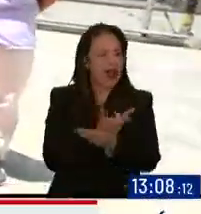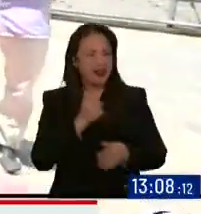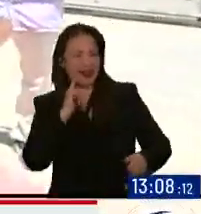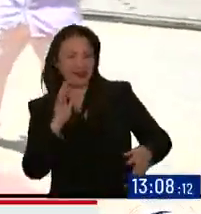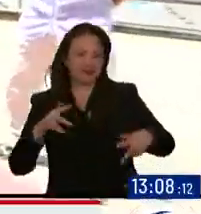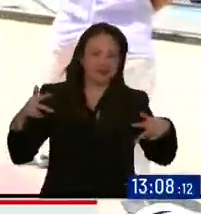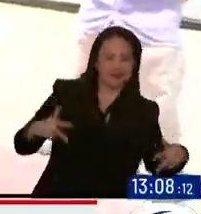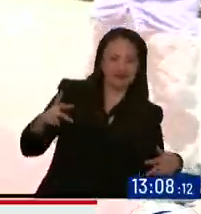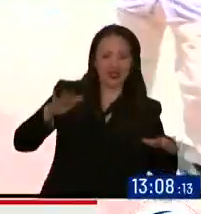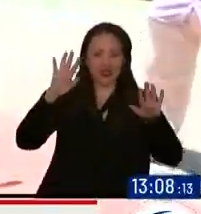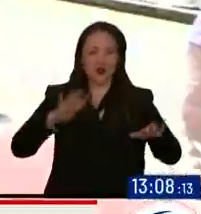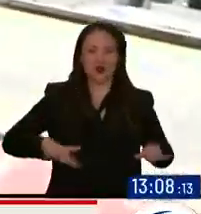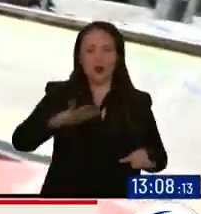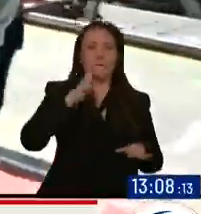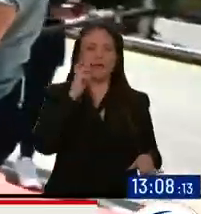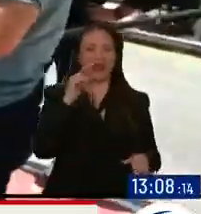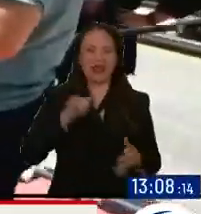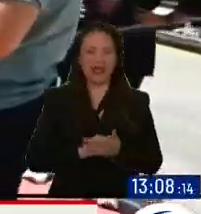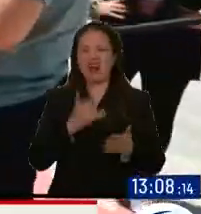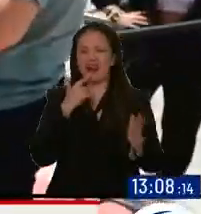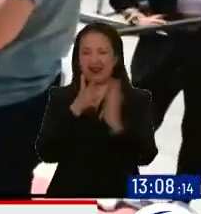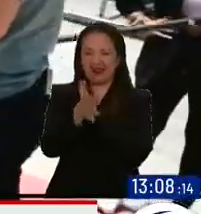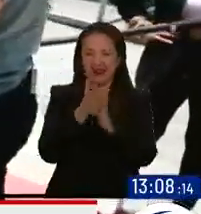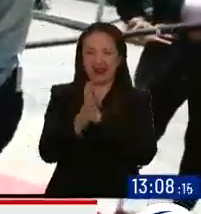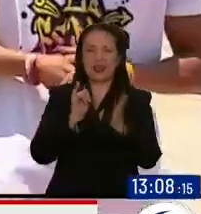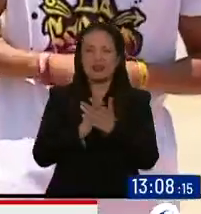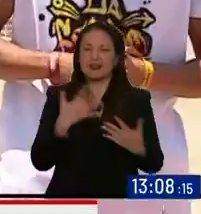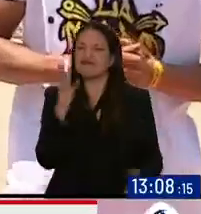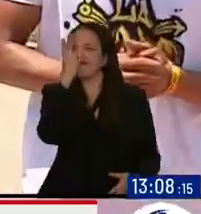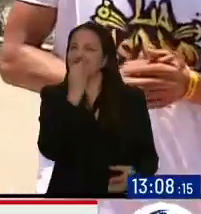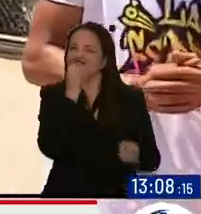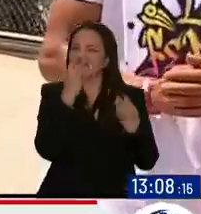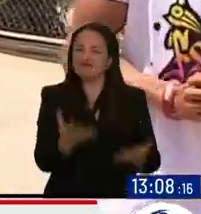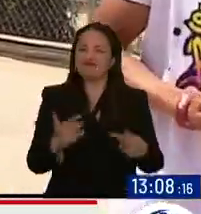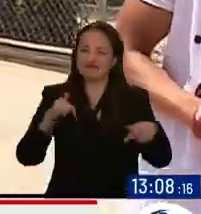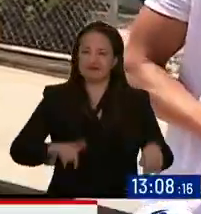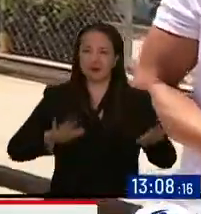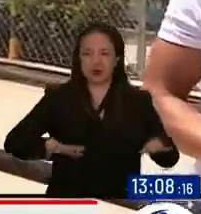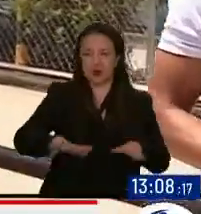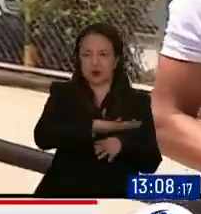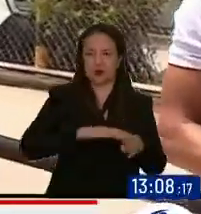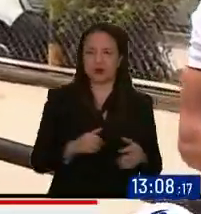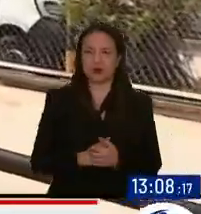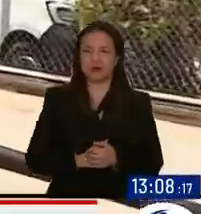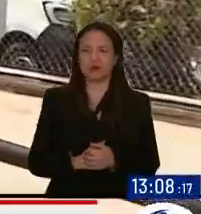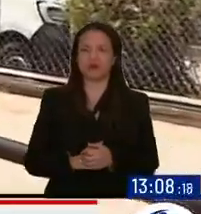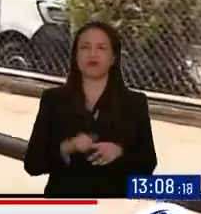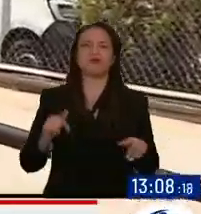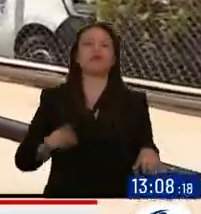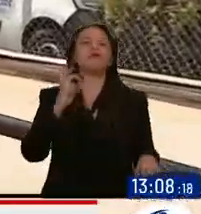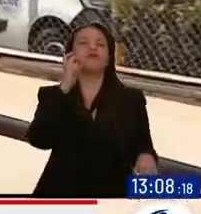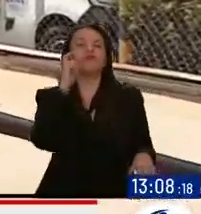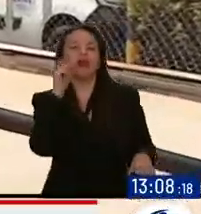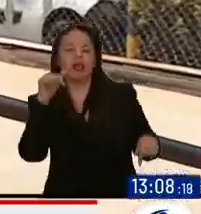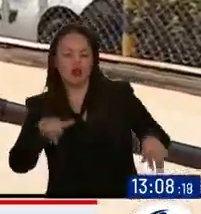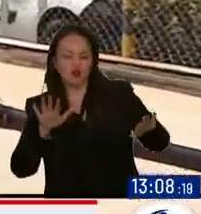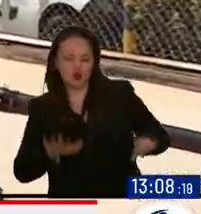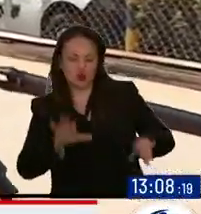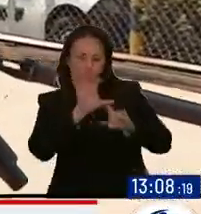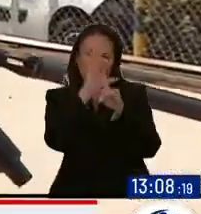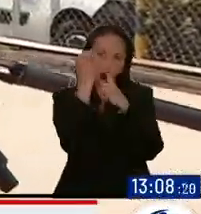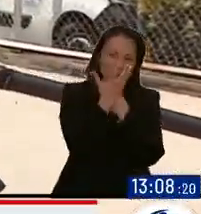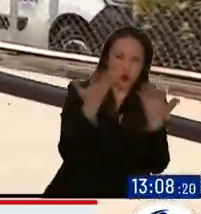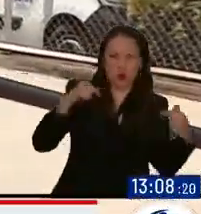sección del País de los Jóvenes desde Pereira, hablando de lo lindo, de lo hermoso de esta ciudad. ¿Qué es Pereira? Es pura cultura y